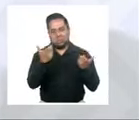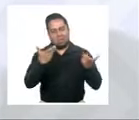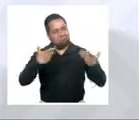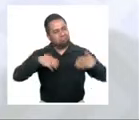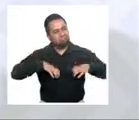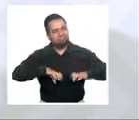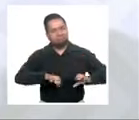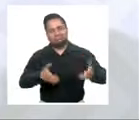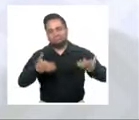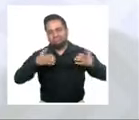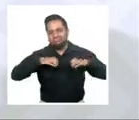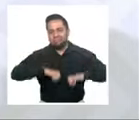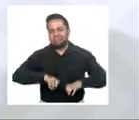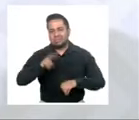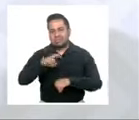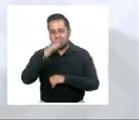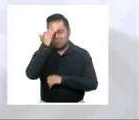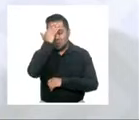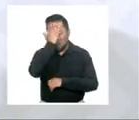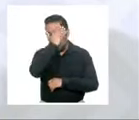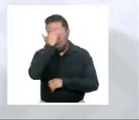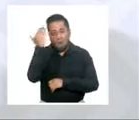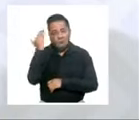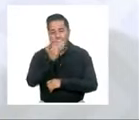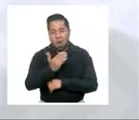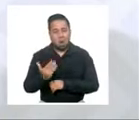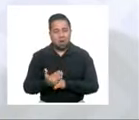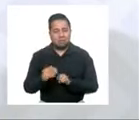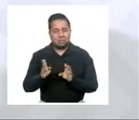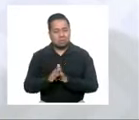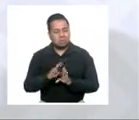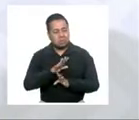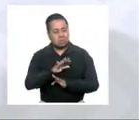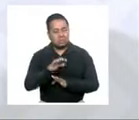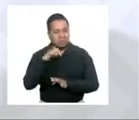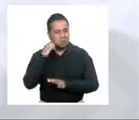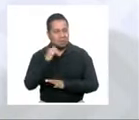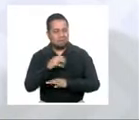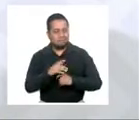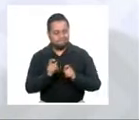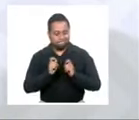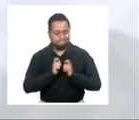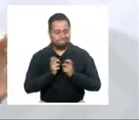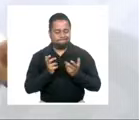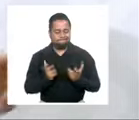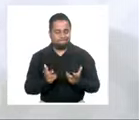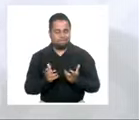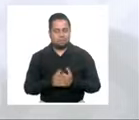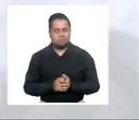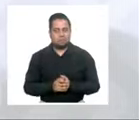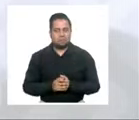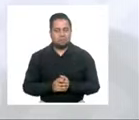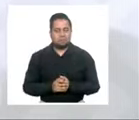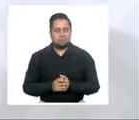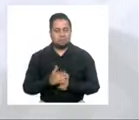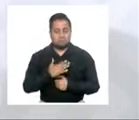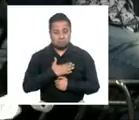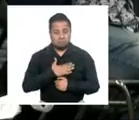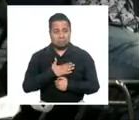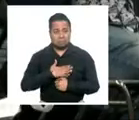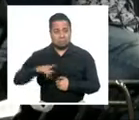Fue, en verdad, terrible cómo nos dejaron nuestro estado. A la llegada de